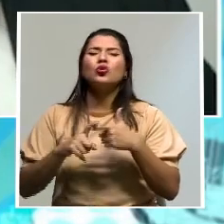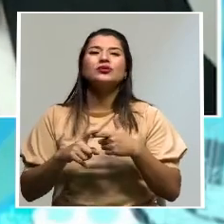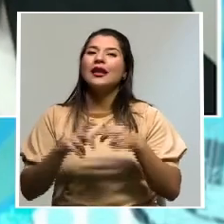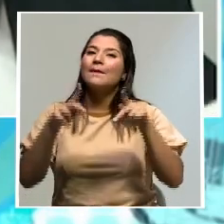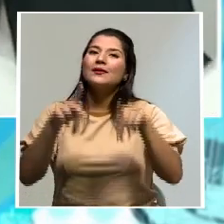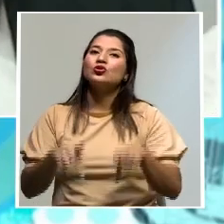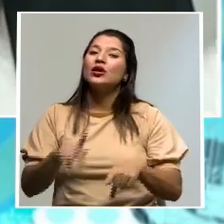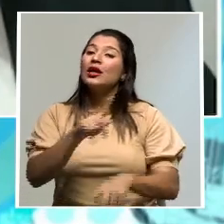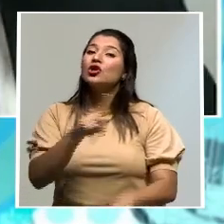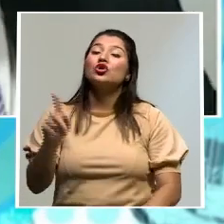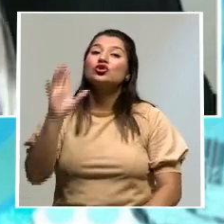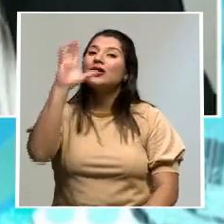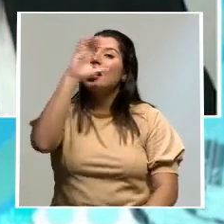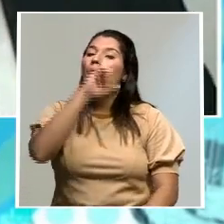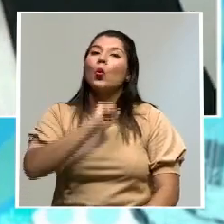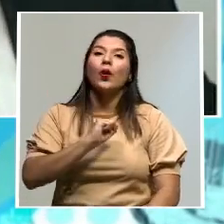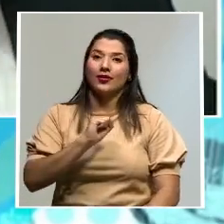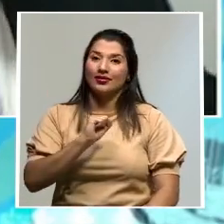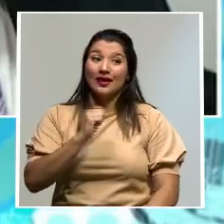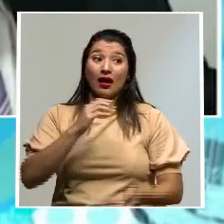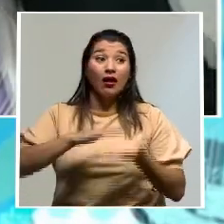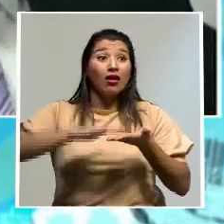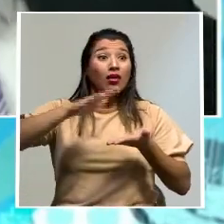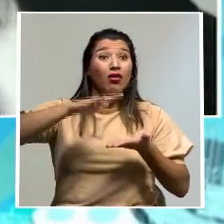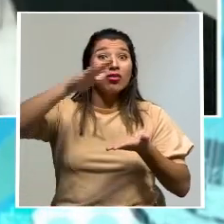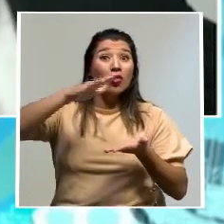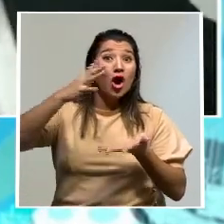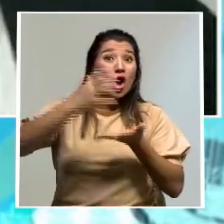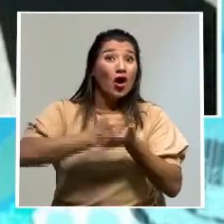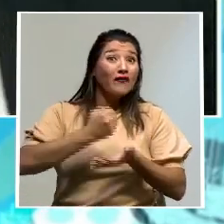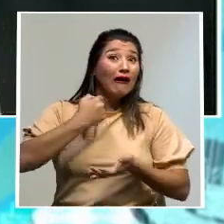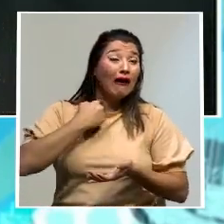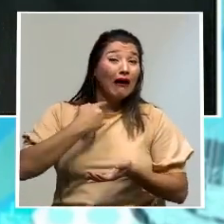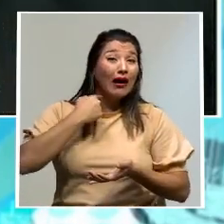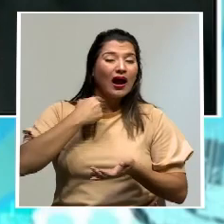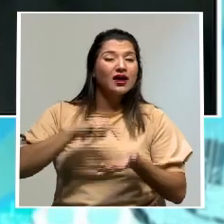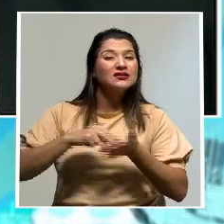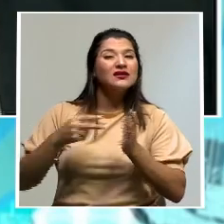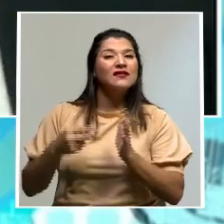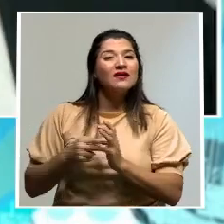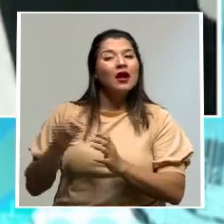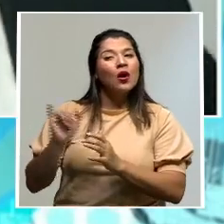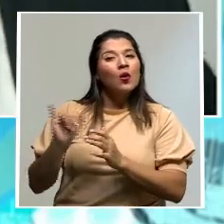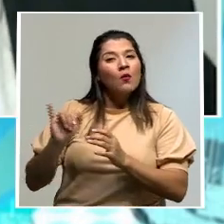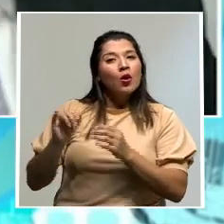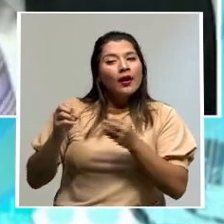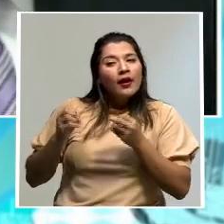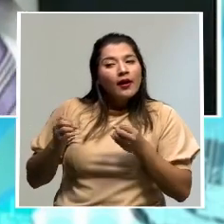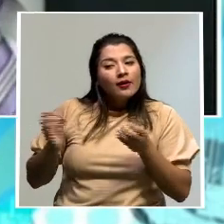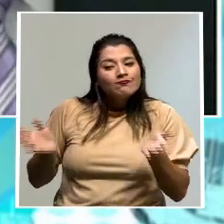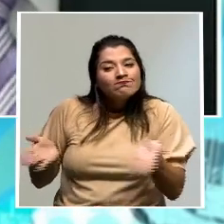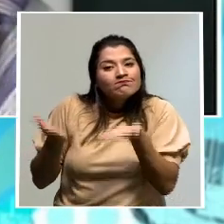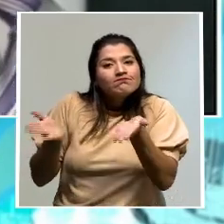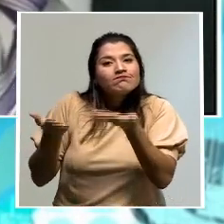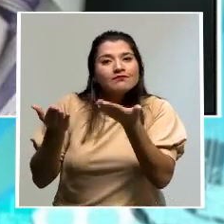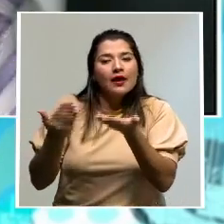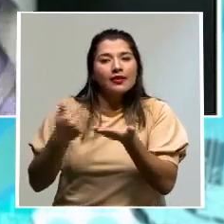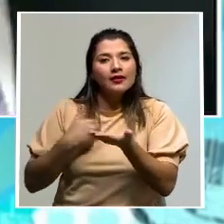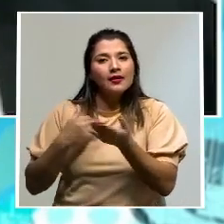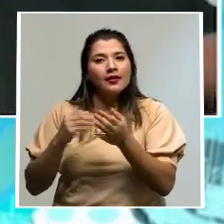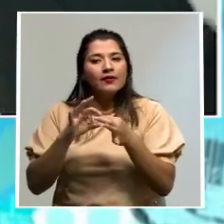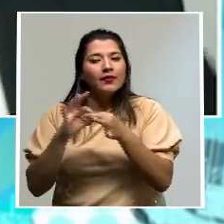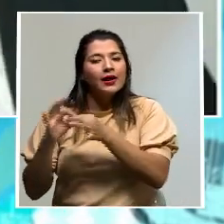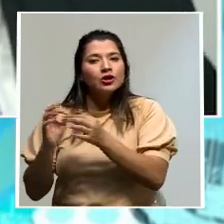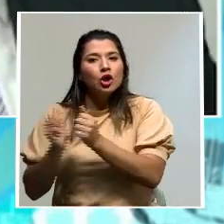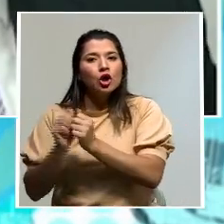cuenta que le están abriendo el espacio a exactamente el tema del narcotráfico financiando partidos políticos y candidaturas.